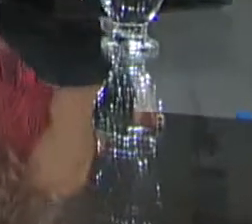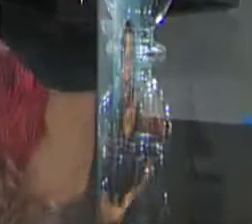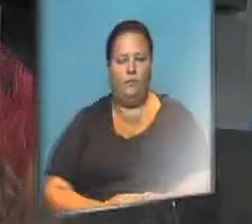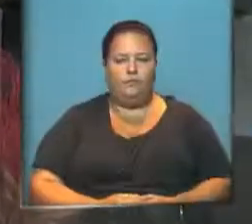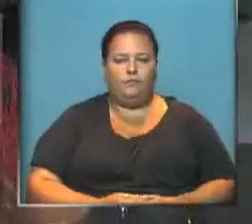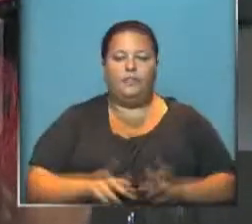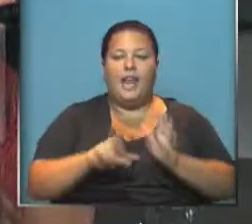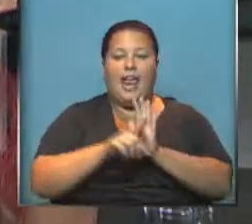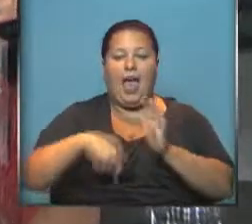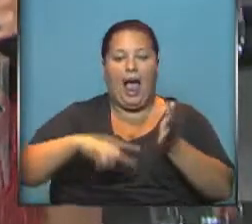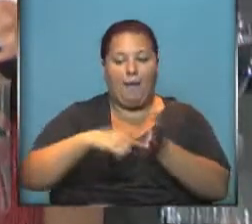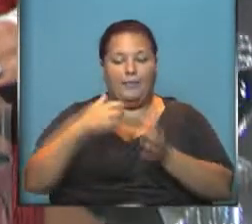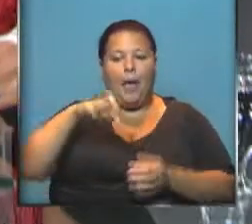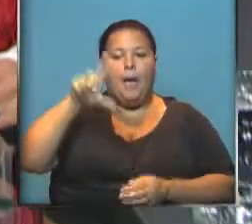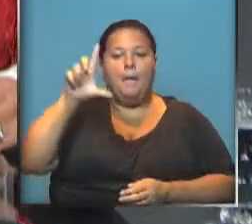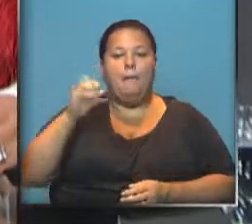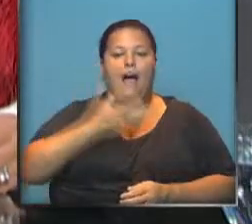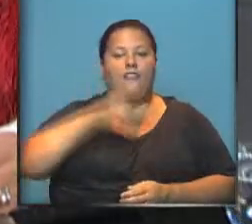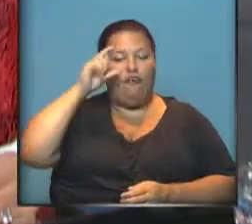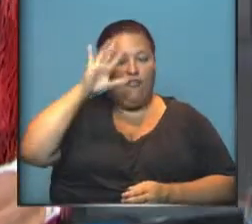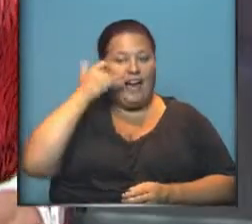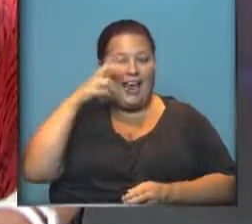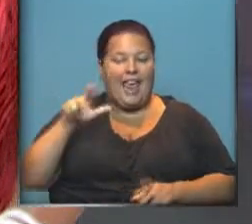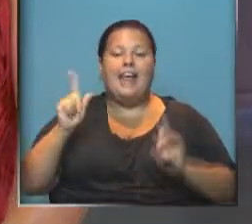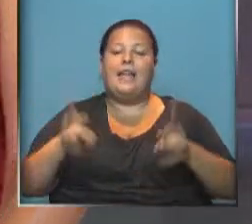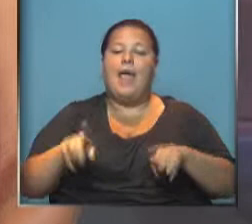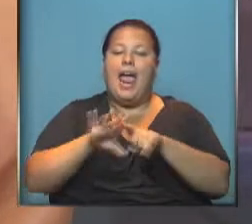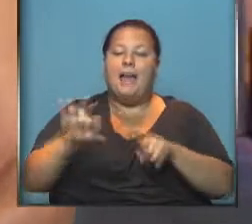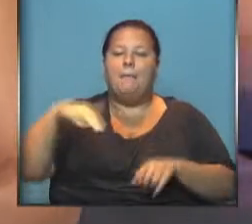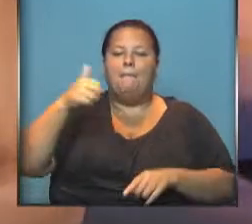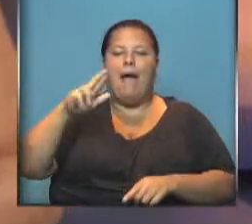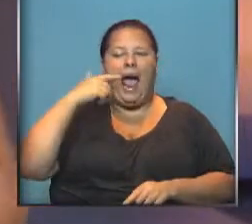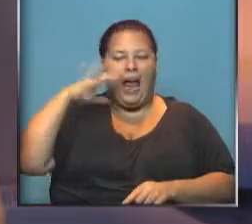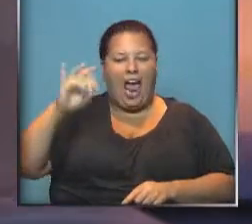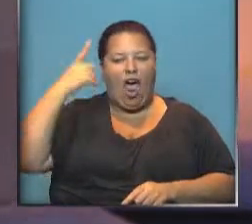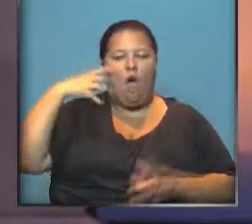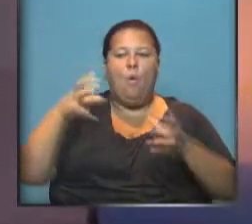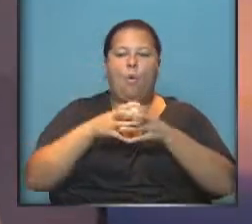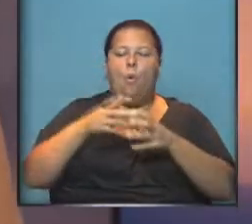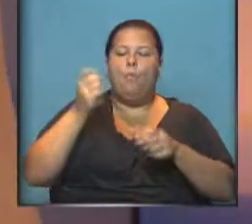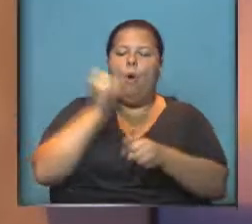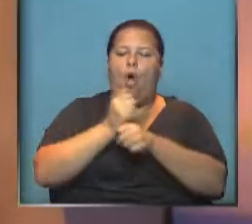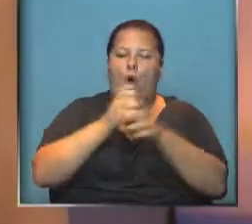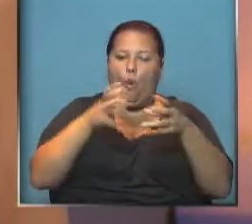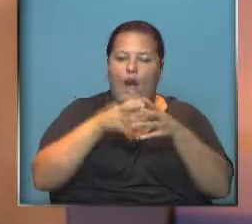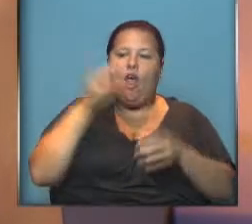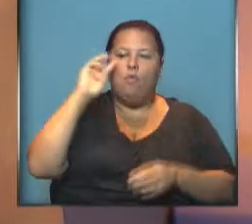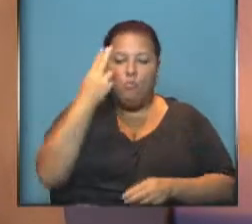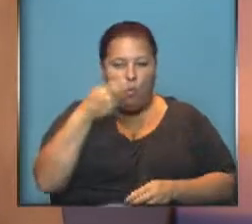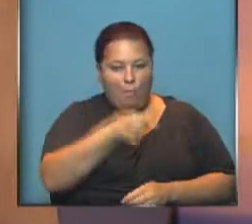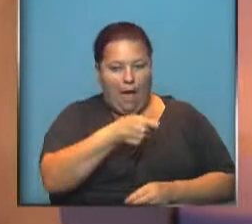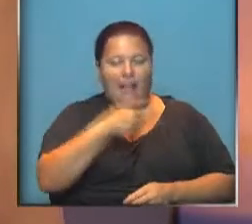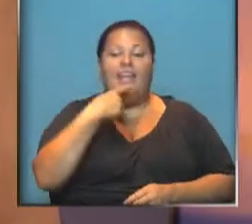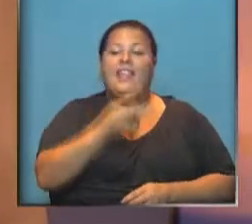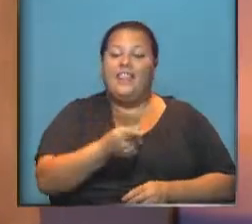El legislador porteño Pablo Ferreyra, hermano además de Mariano Ferreyra, el militante del Partido Obrero asesinado,